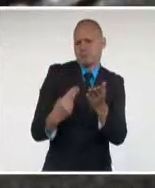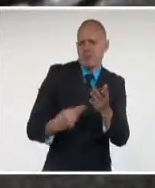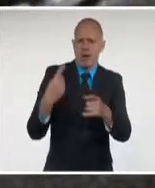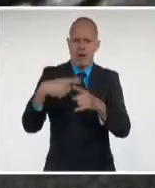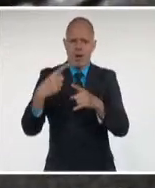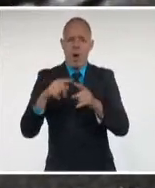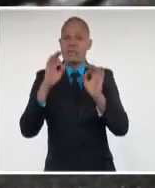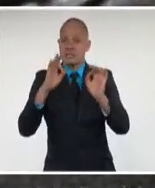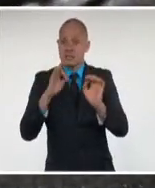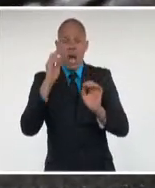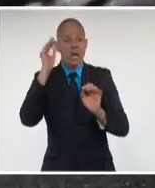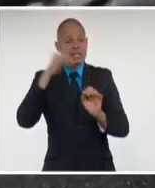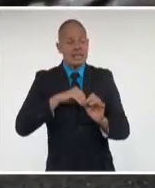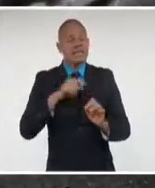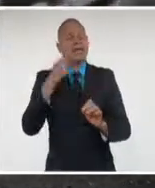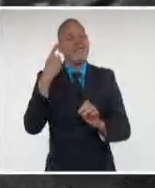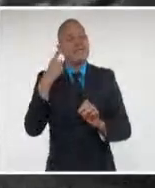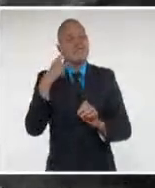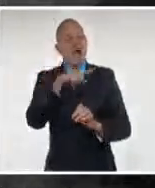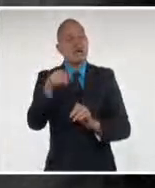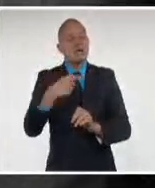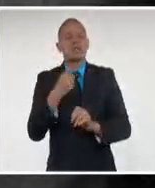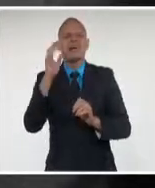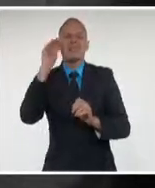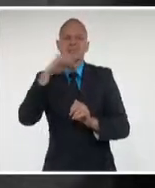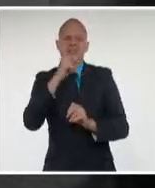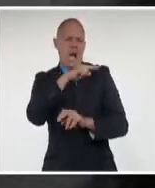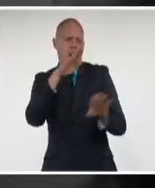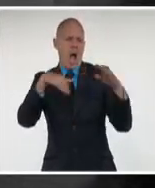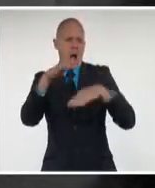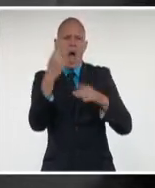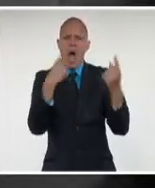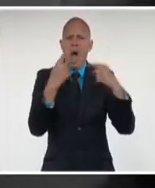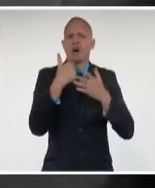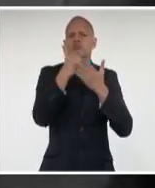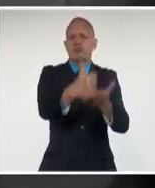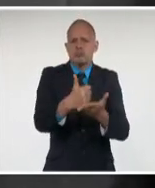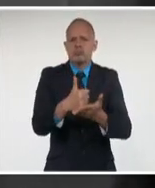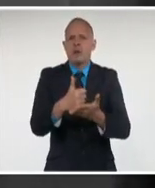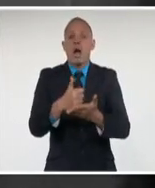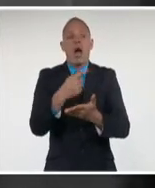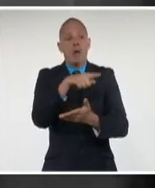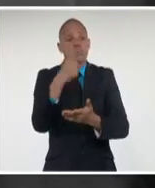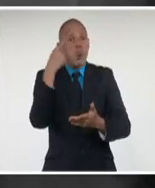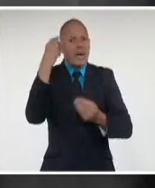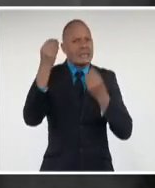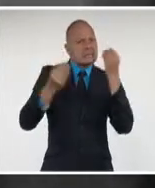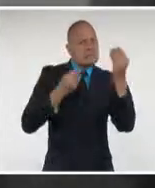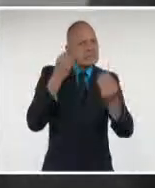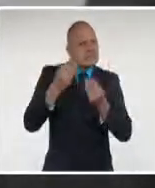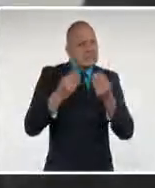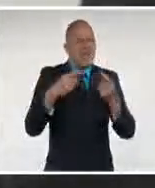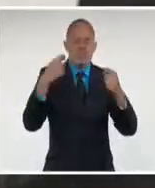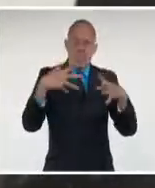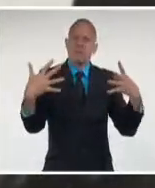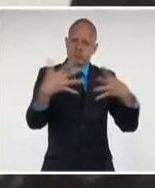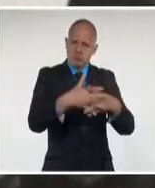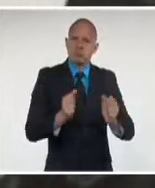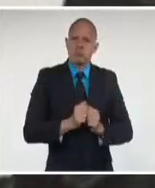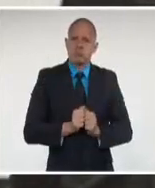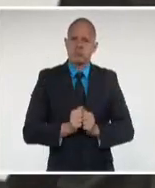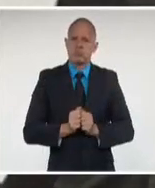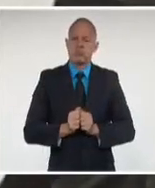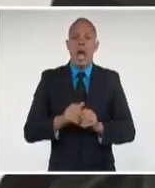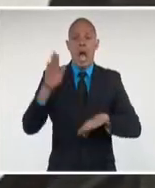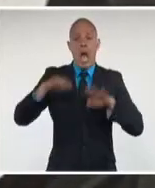respaldara, acompañara, promoviera y entendiera, incluso en los momentos más álgidos en la